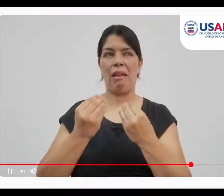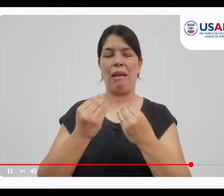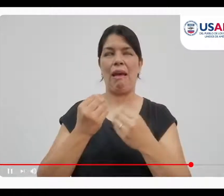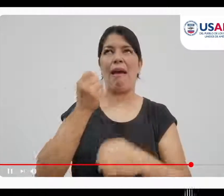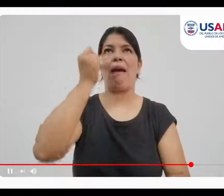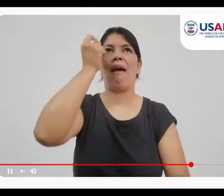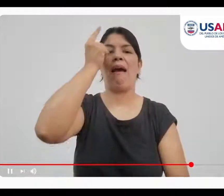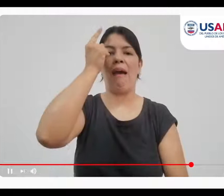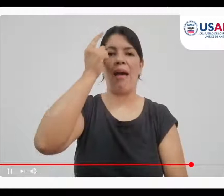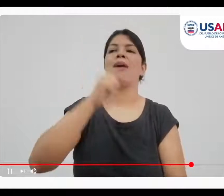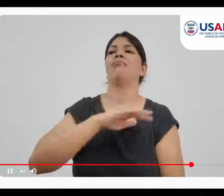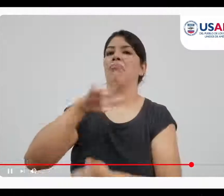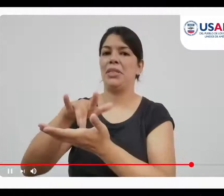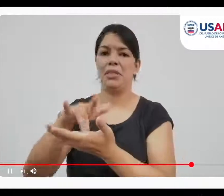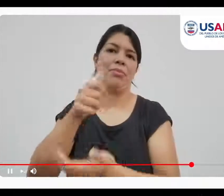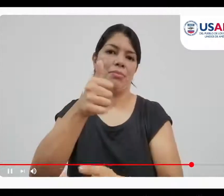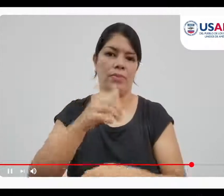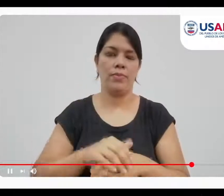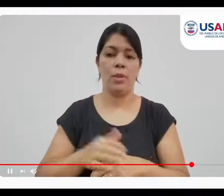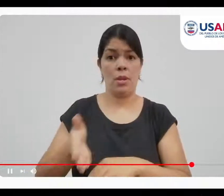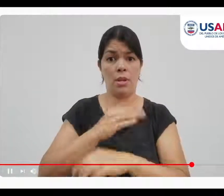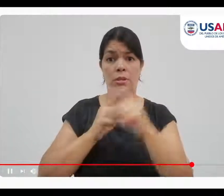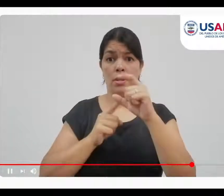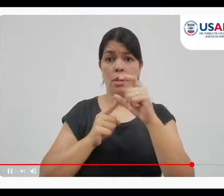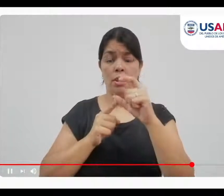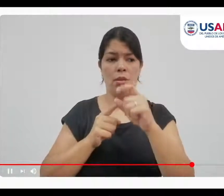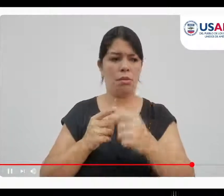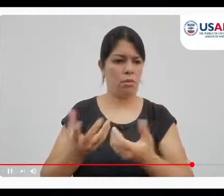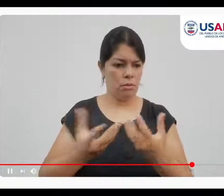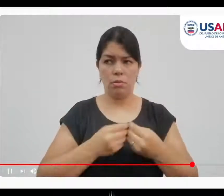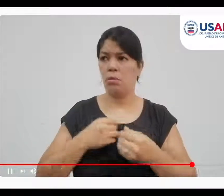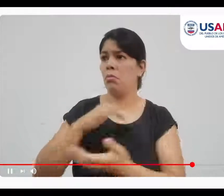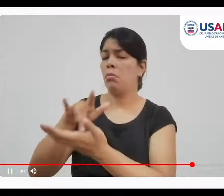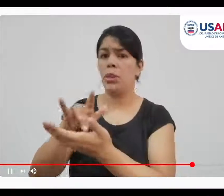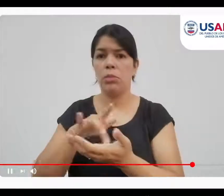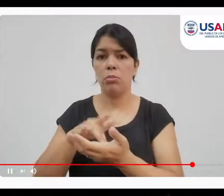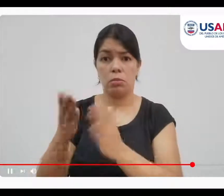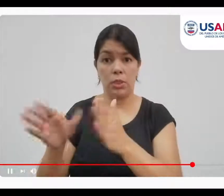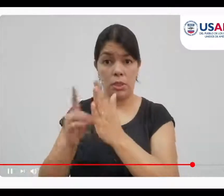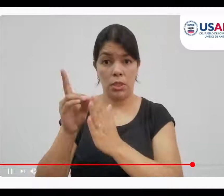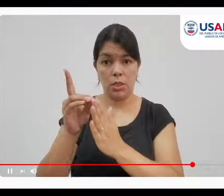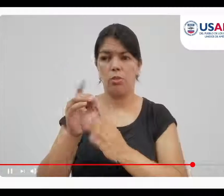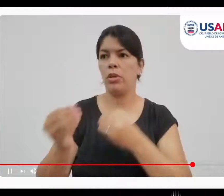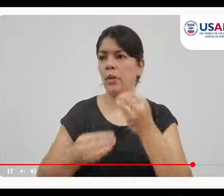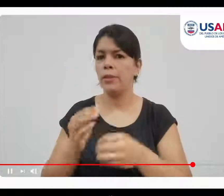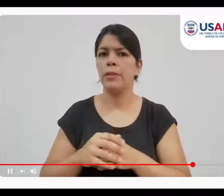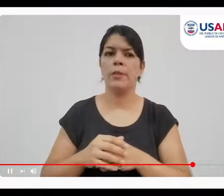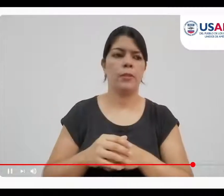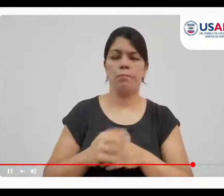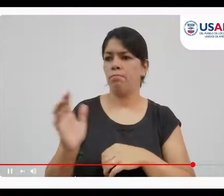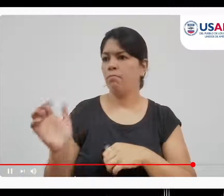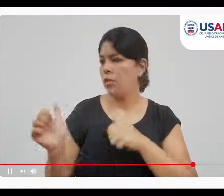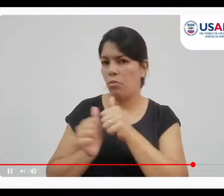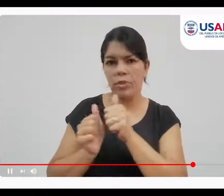participación. En el municipio de Ciénaga, cuando la población con discapacidad participó en la construcción del plan de desarrollo, pues se hizo una presión con